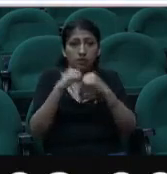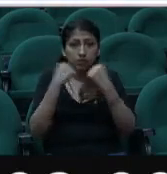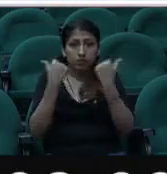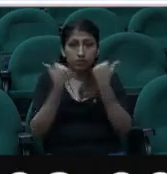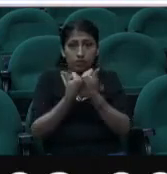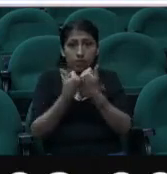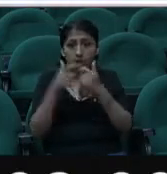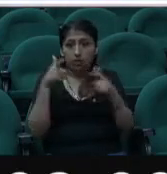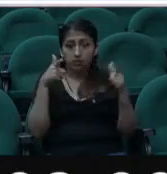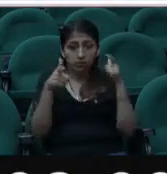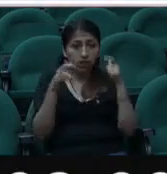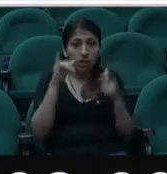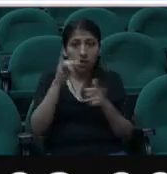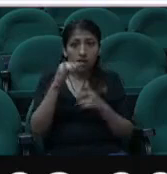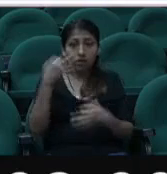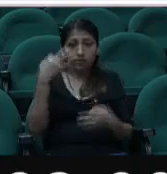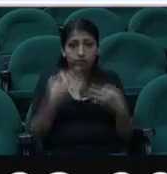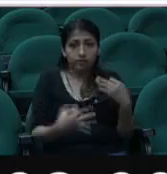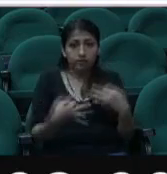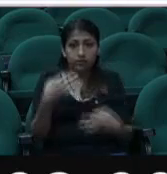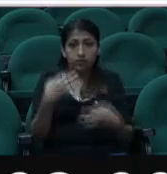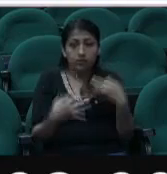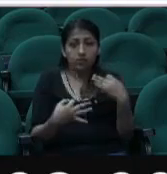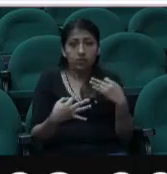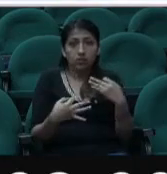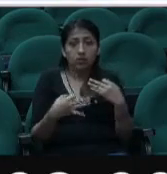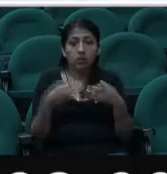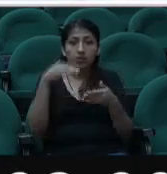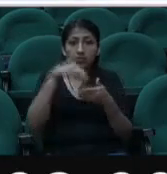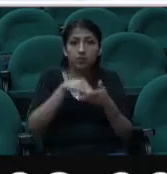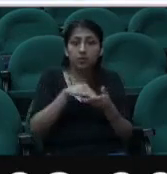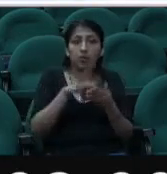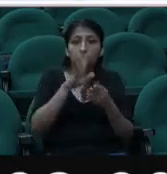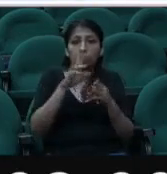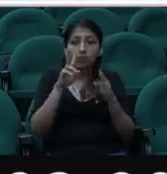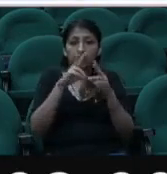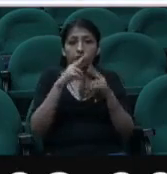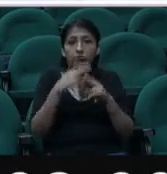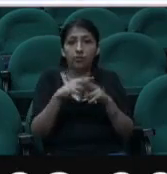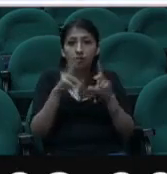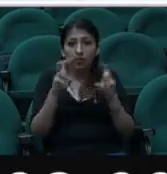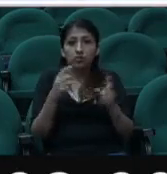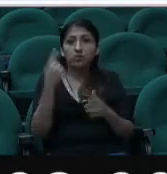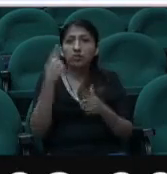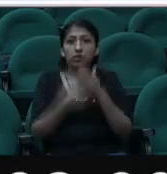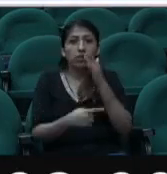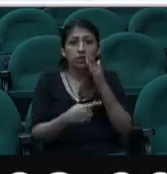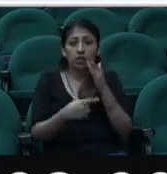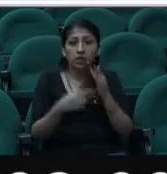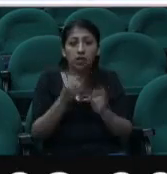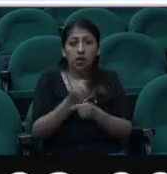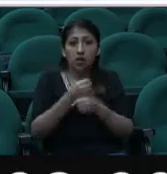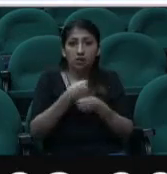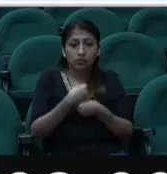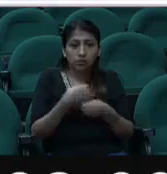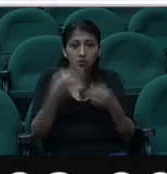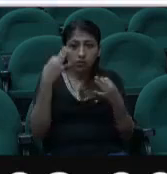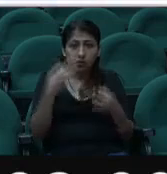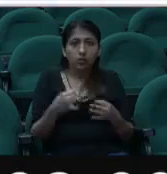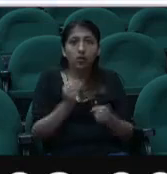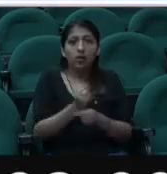legislar y fiscalizar aterrizando en el contexto local qué acciones concretas